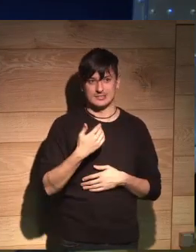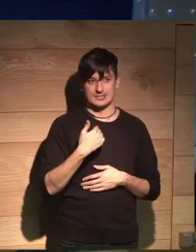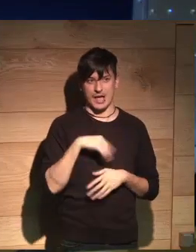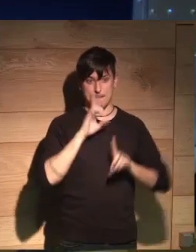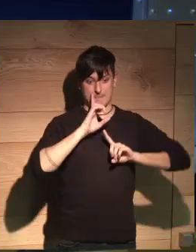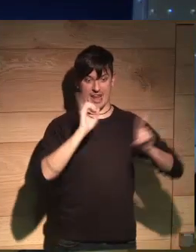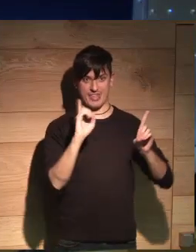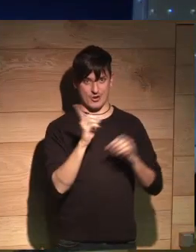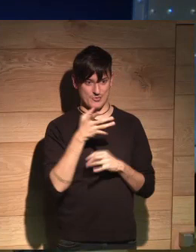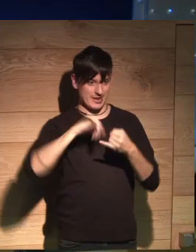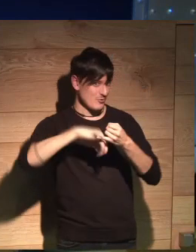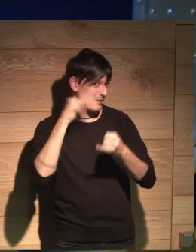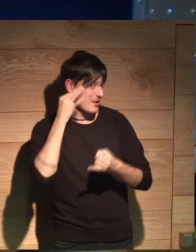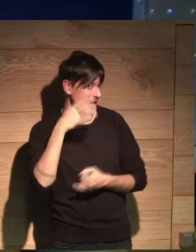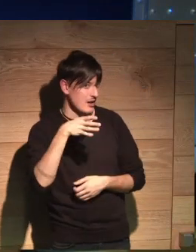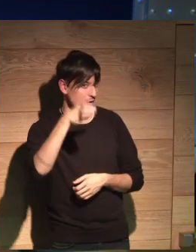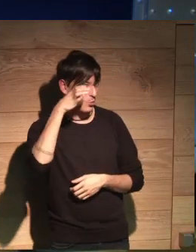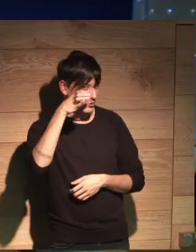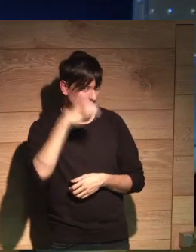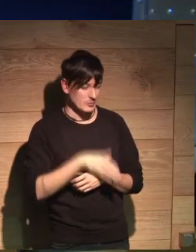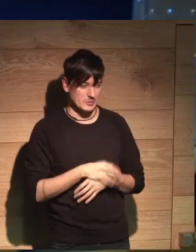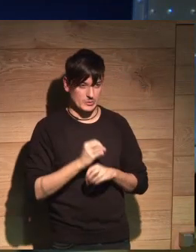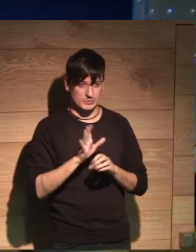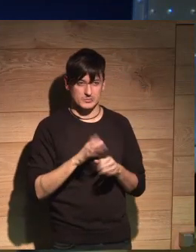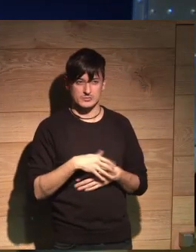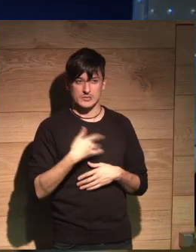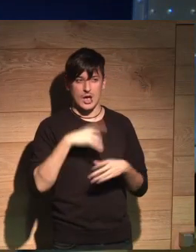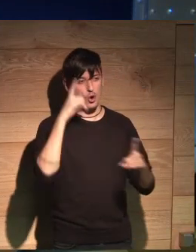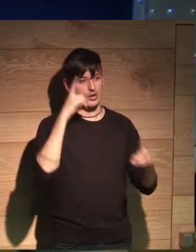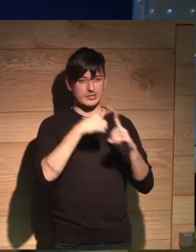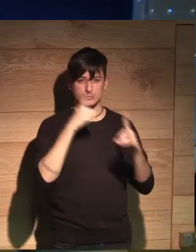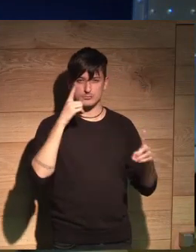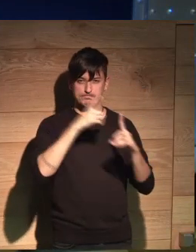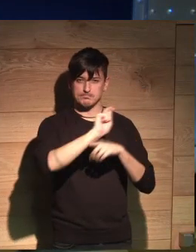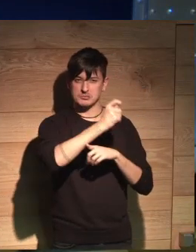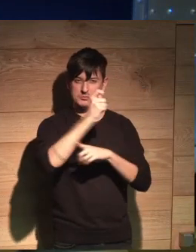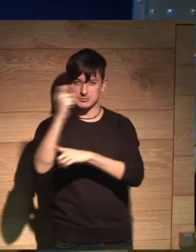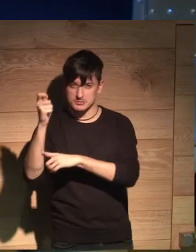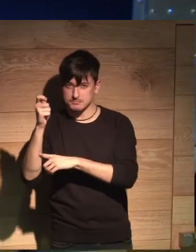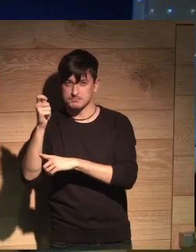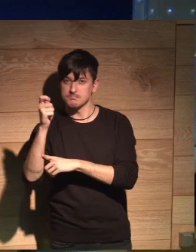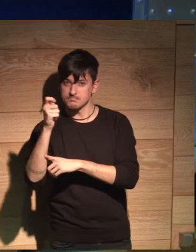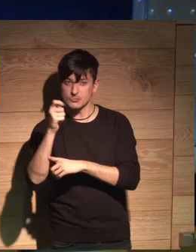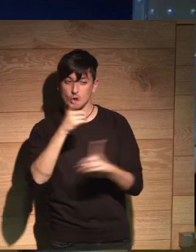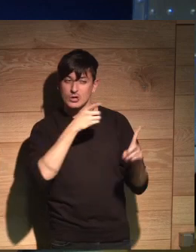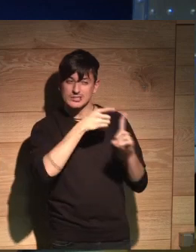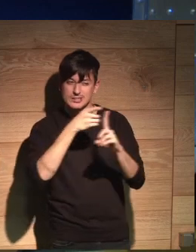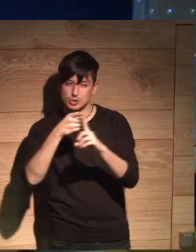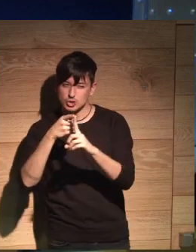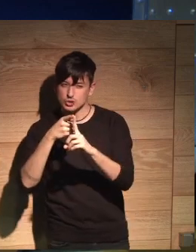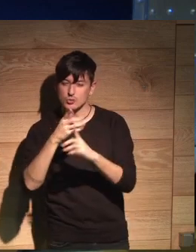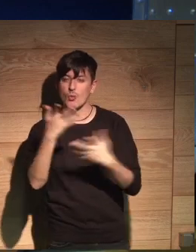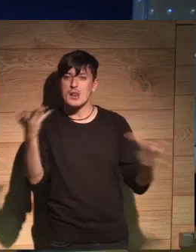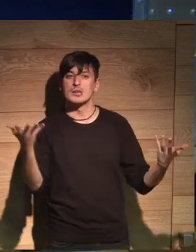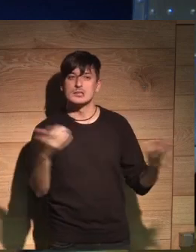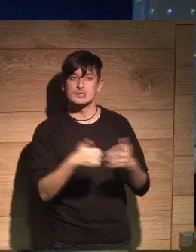amenaza porque me está escuchando, pero vale. Y habré conseguido los objetivos que se persiguen. Los objetivos que se persiguen en el libro, ¿cuáles